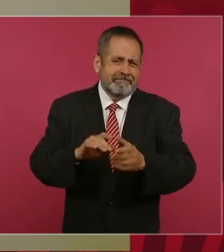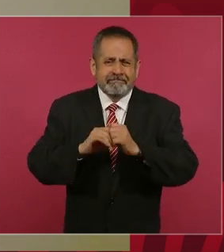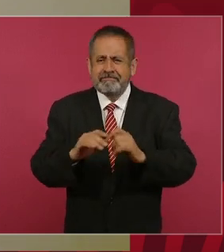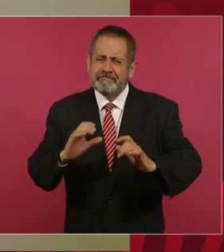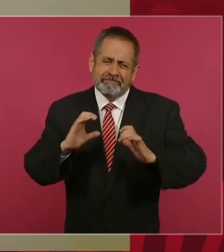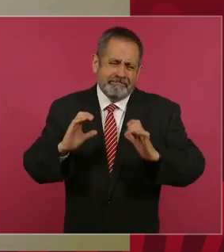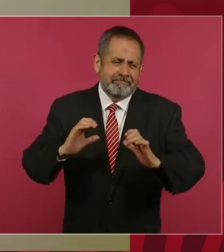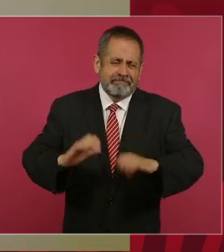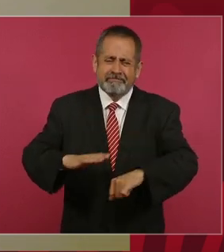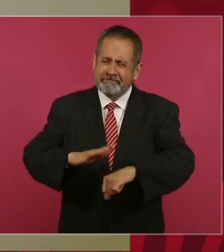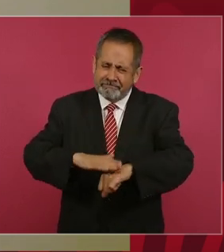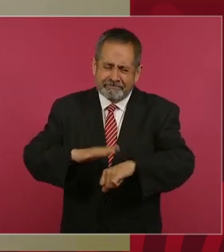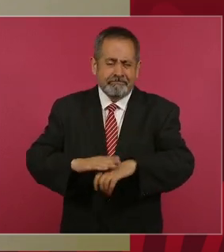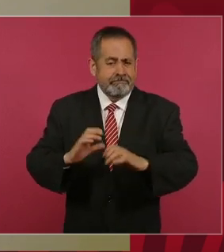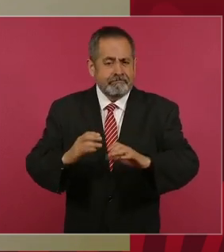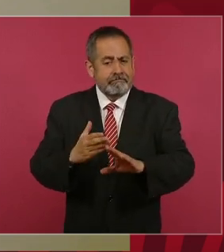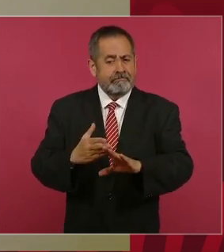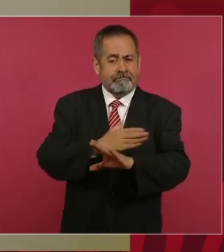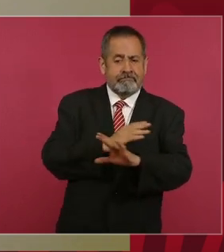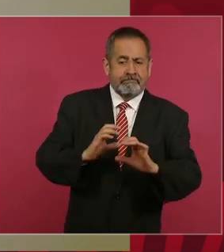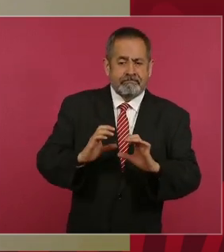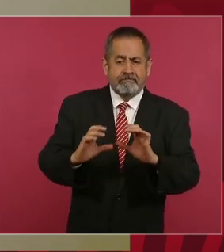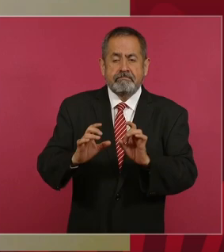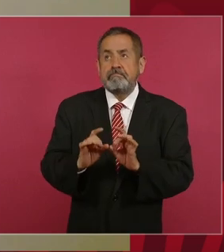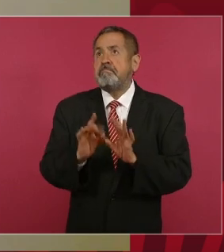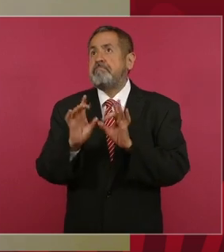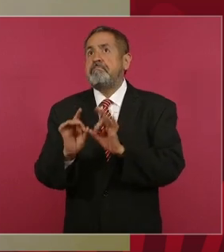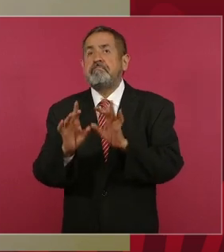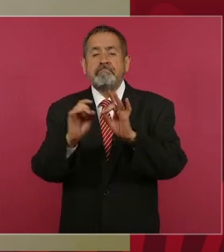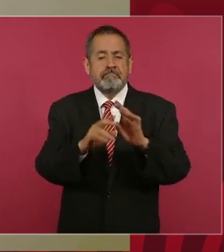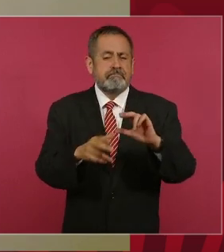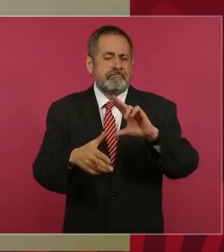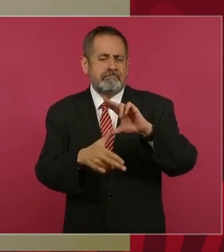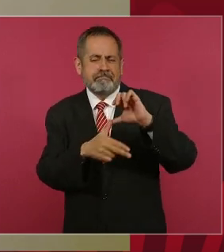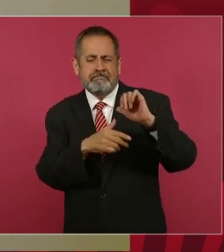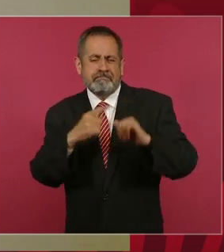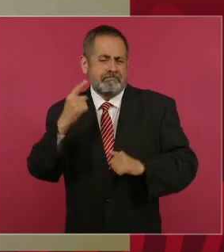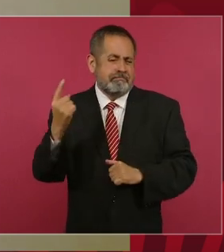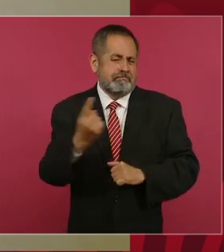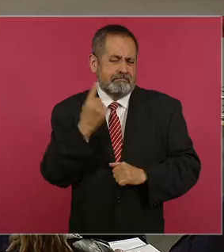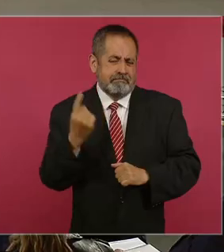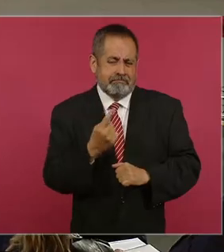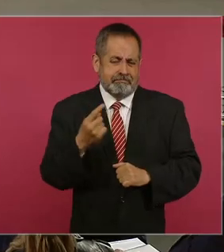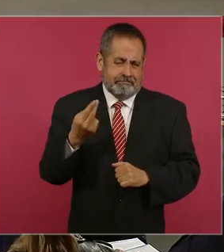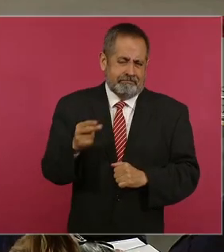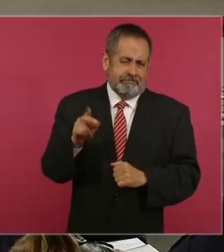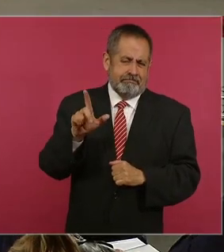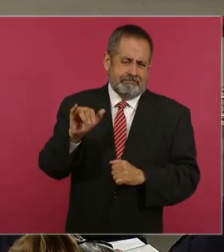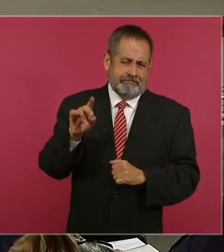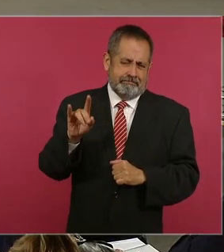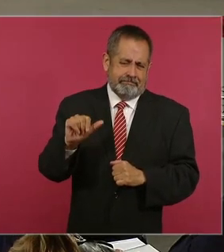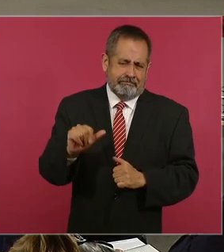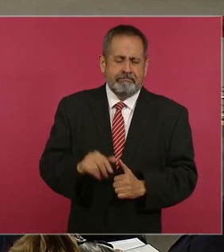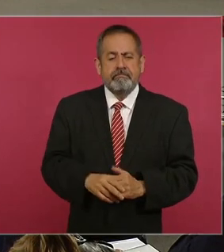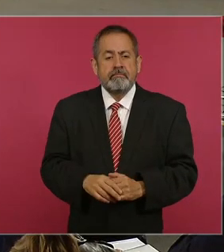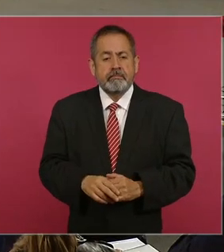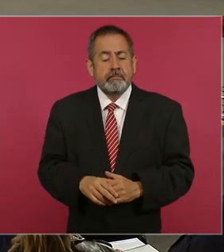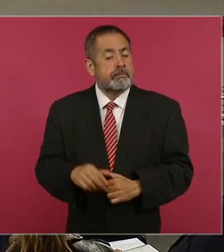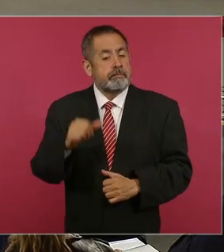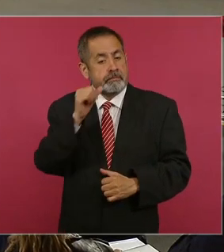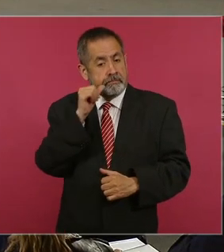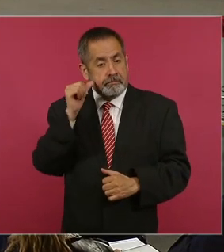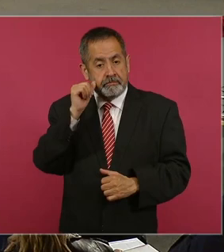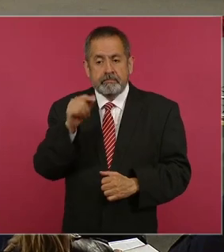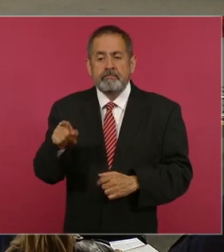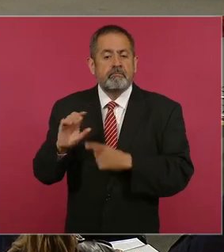prevención y preparación ante los diferentes peligros provocados por el huracán Lidia. El día de ayer